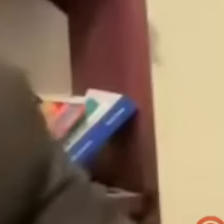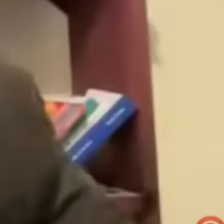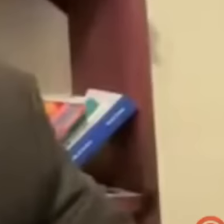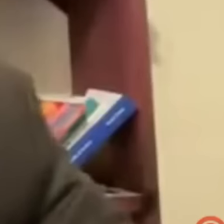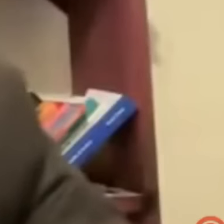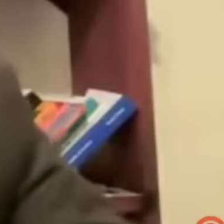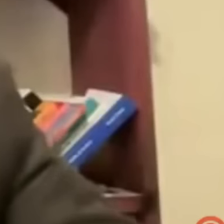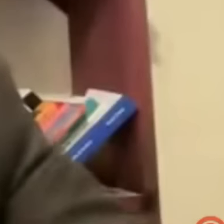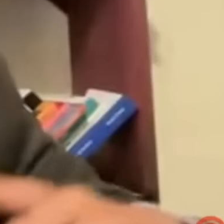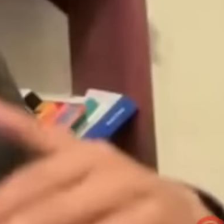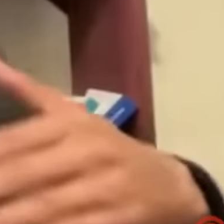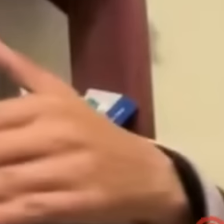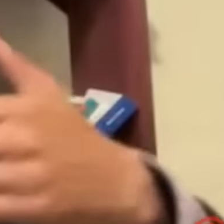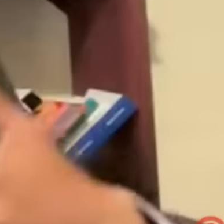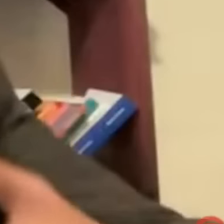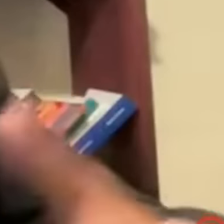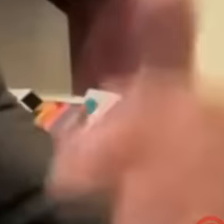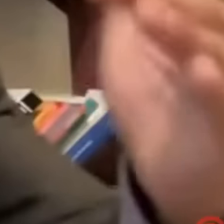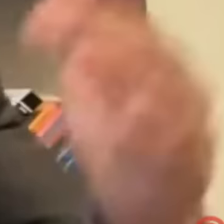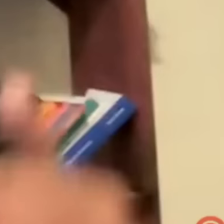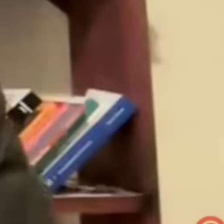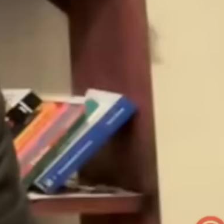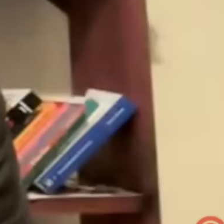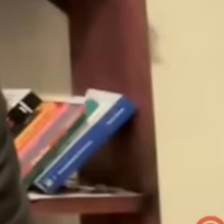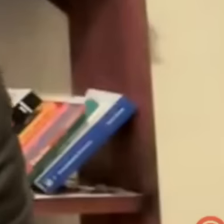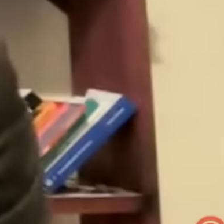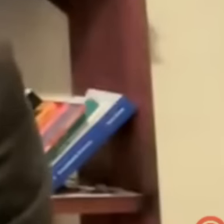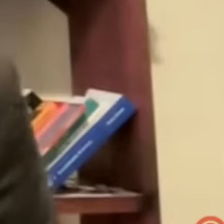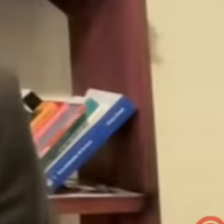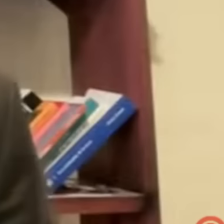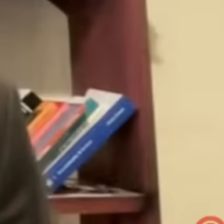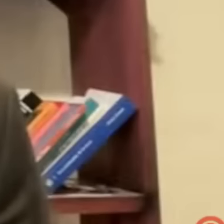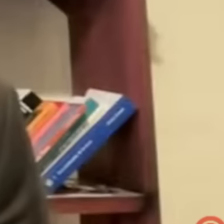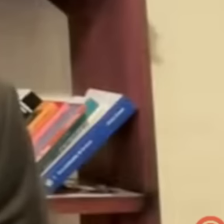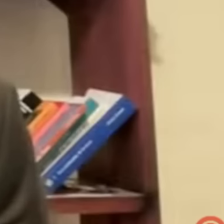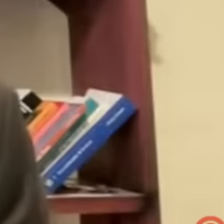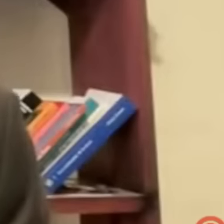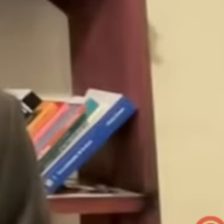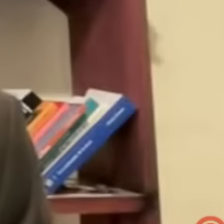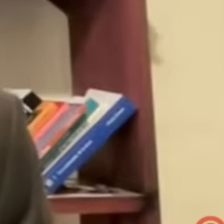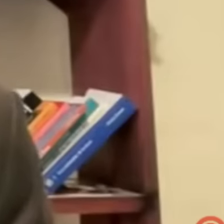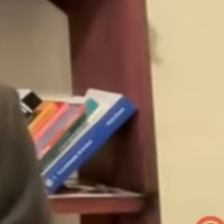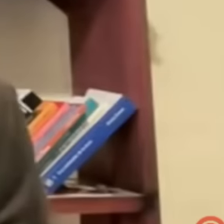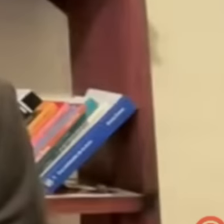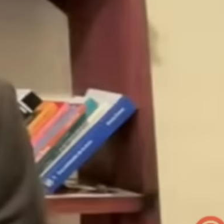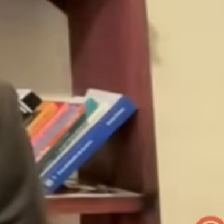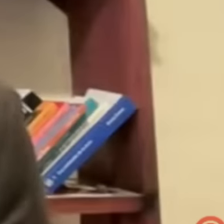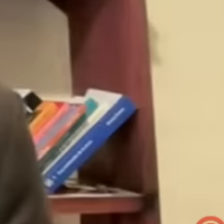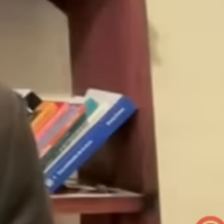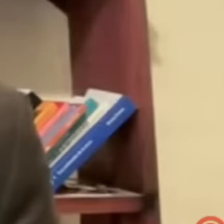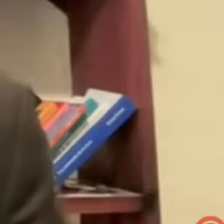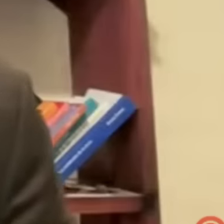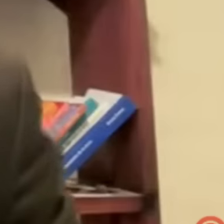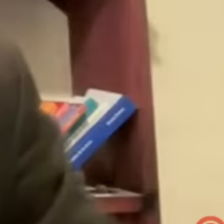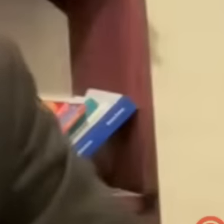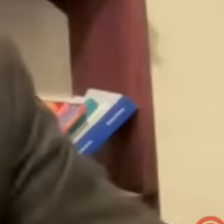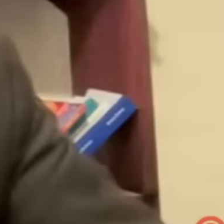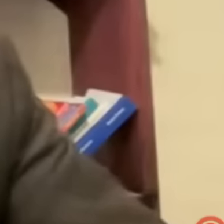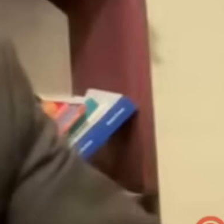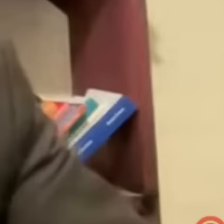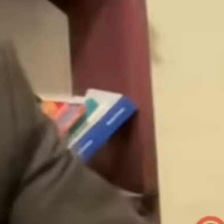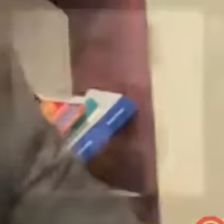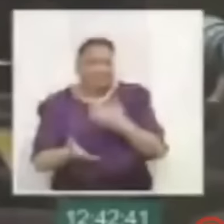de la Ciudad de México, sino para todos los tribunales inferiores. Esa es la idea de una Suprema Corte, que realiza